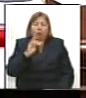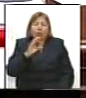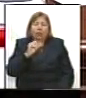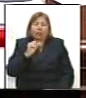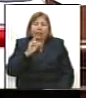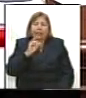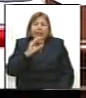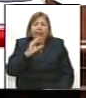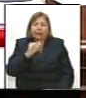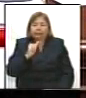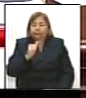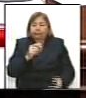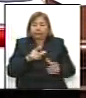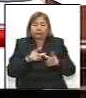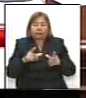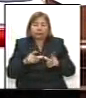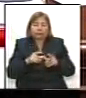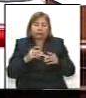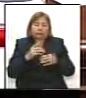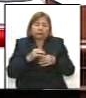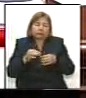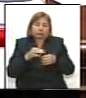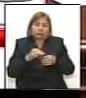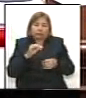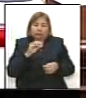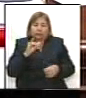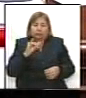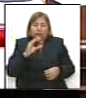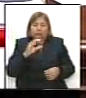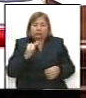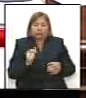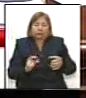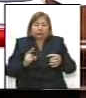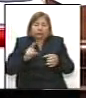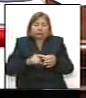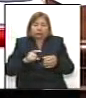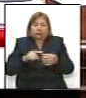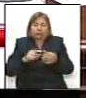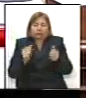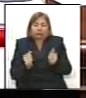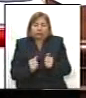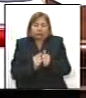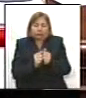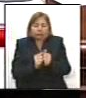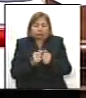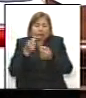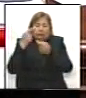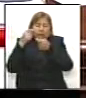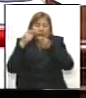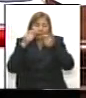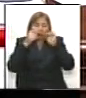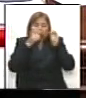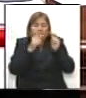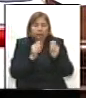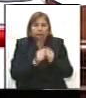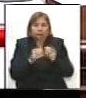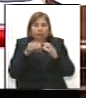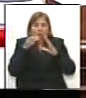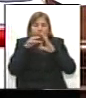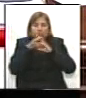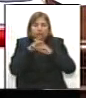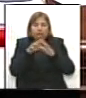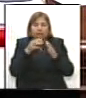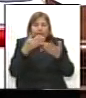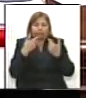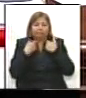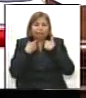de Ica, de la provincia y departamento de Ica, y su inclusión junto con el circuito turístico del Cañón de los